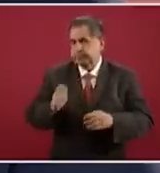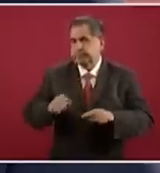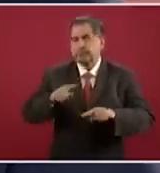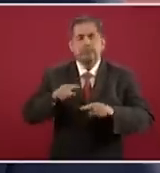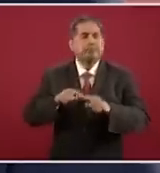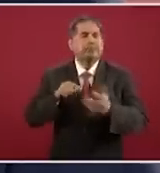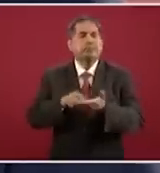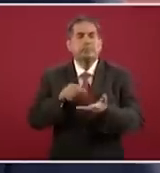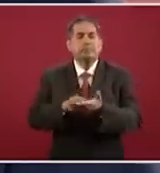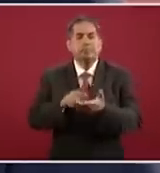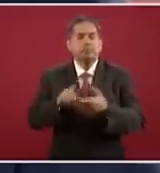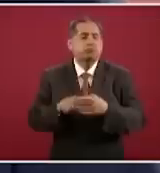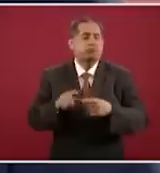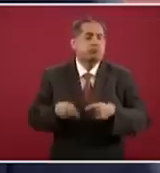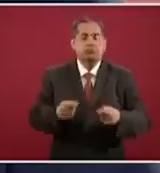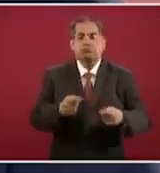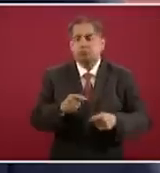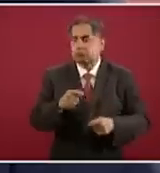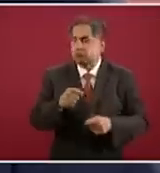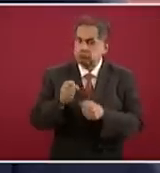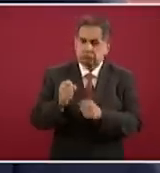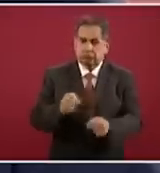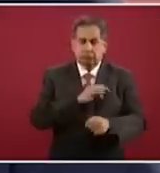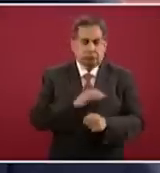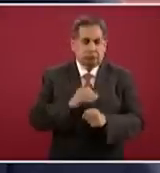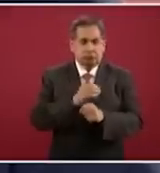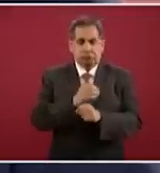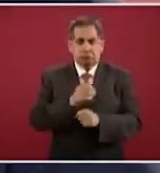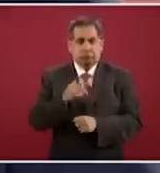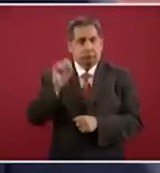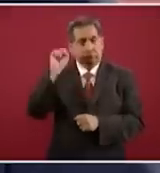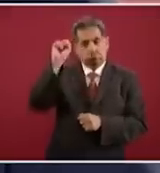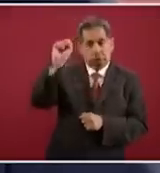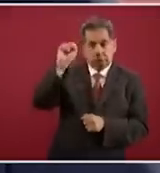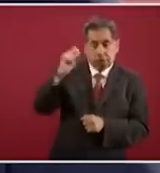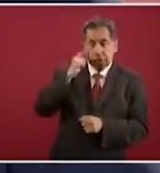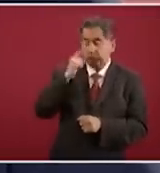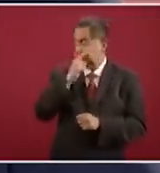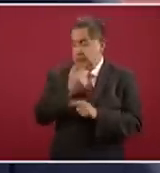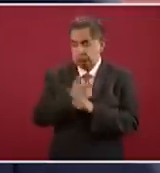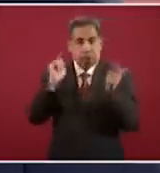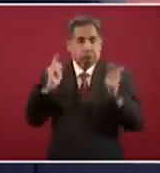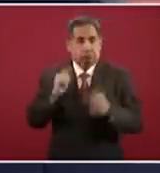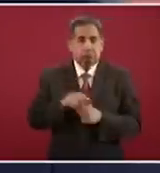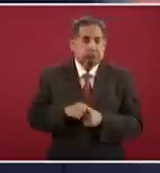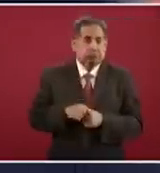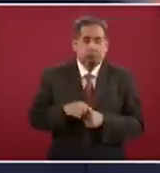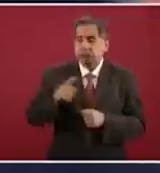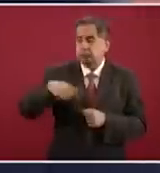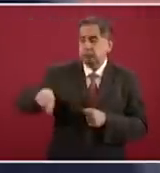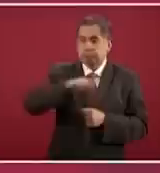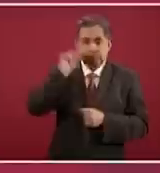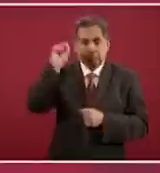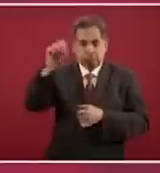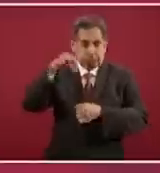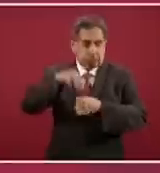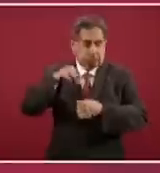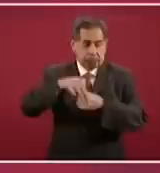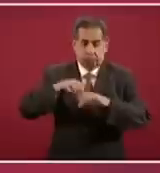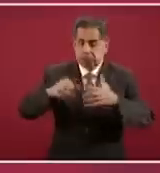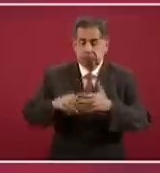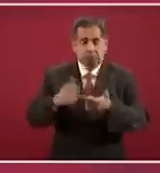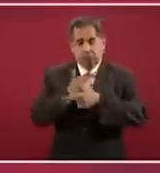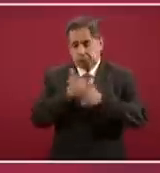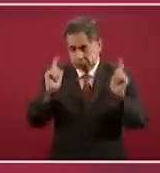se garantiza la democracia sindical, el voto libre,